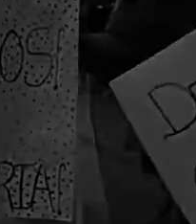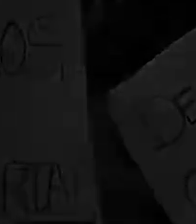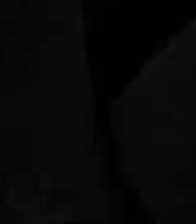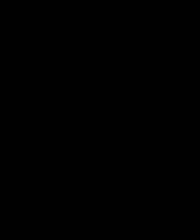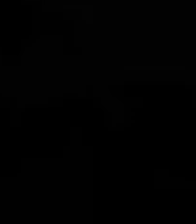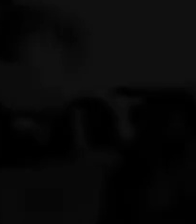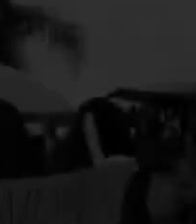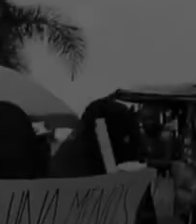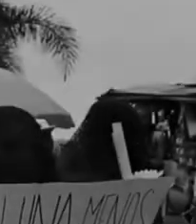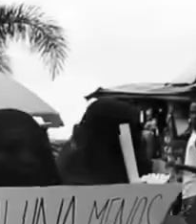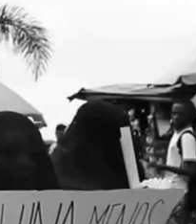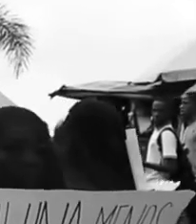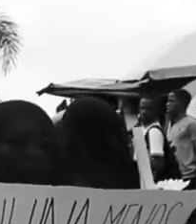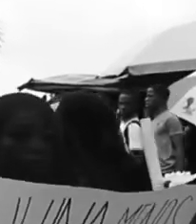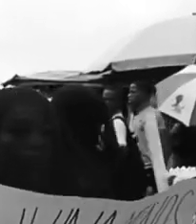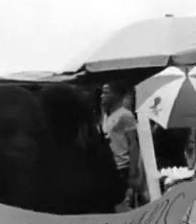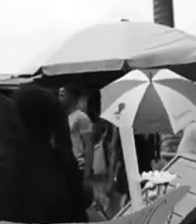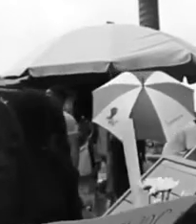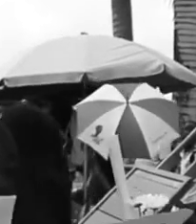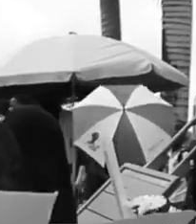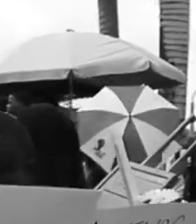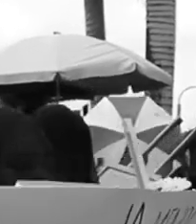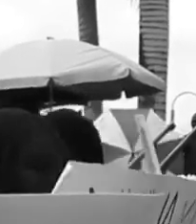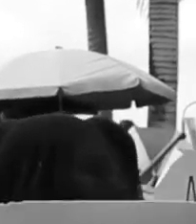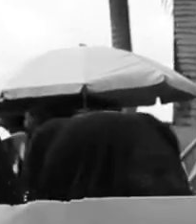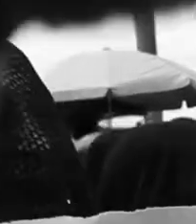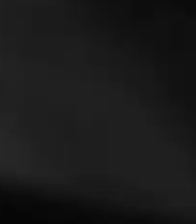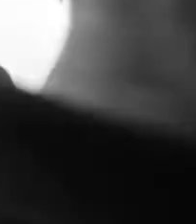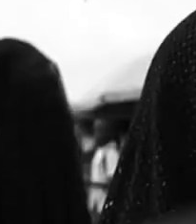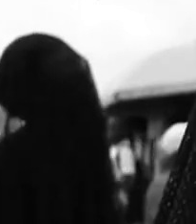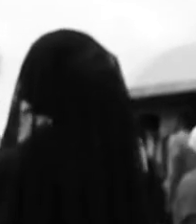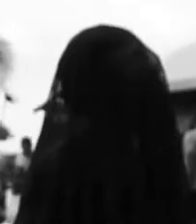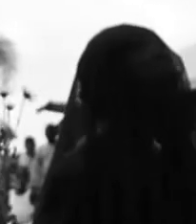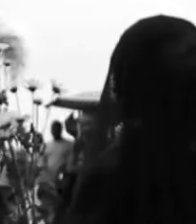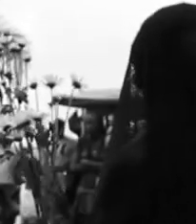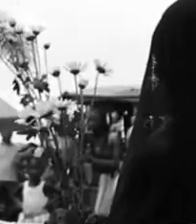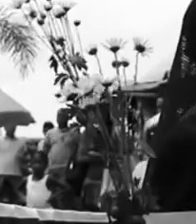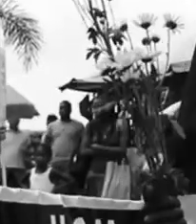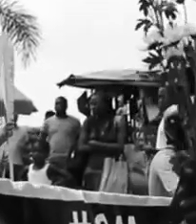penar, para irme derecho al cielo y no tener que